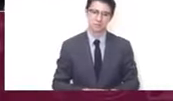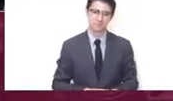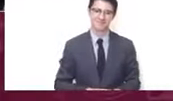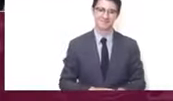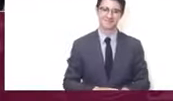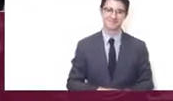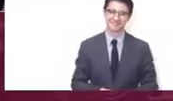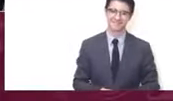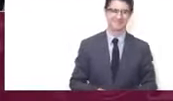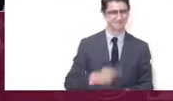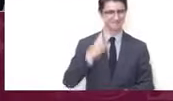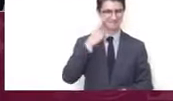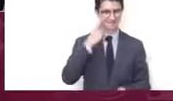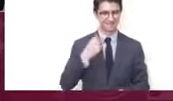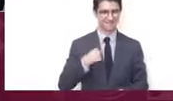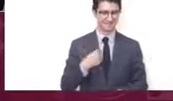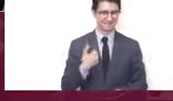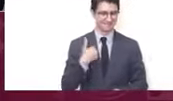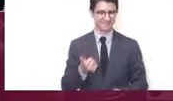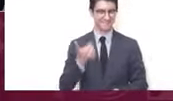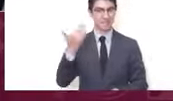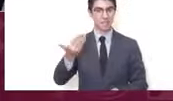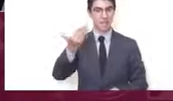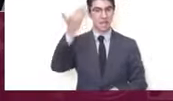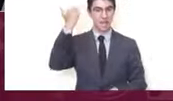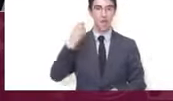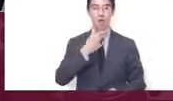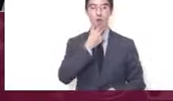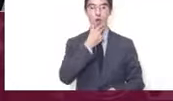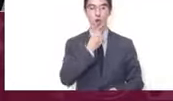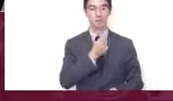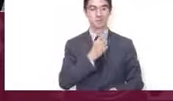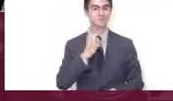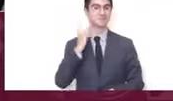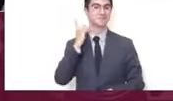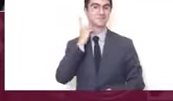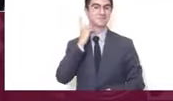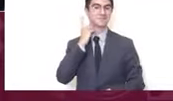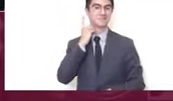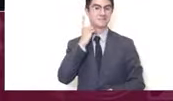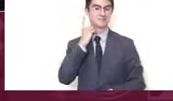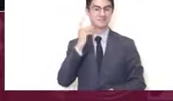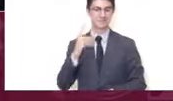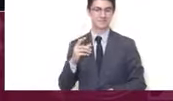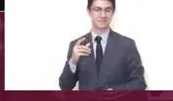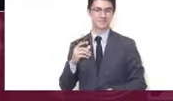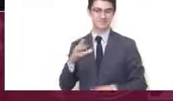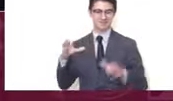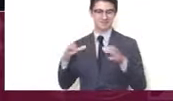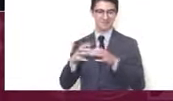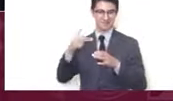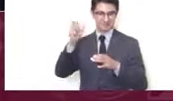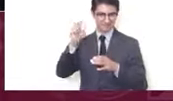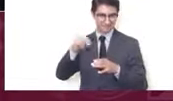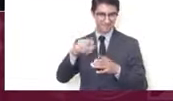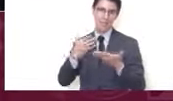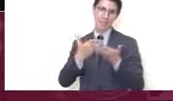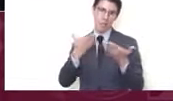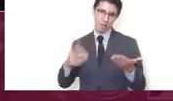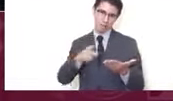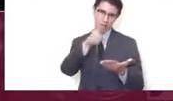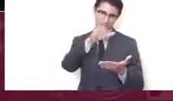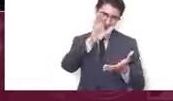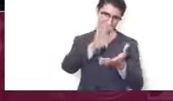y que lo comento y lo sacó a flote porque Carlos Torres presentó ese programa y hubo una